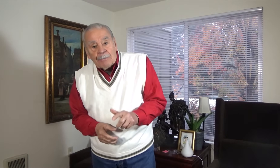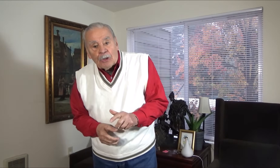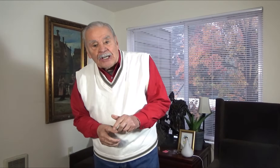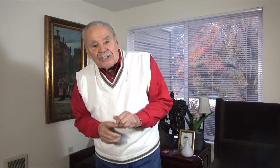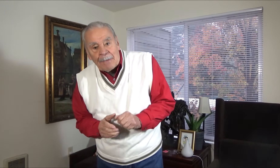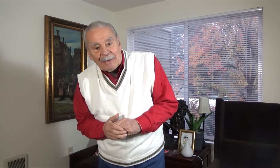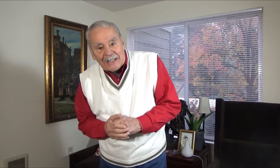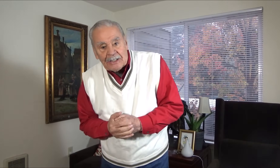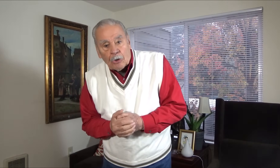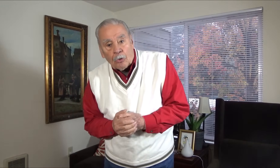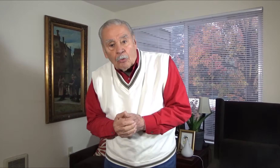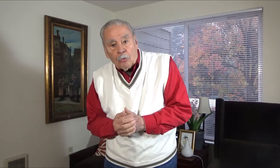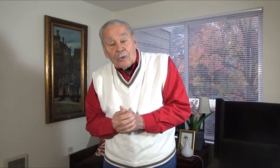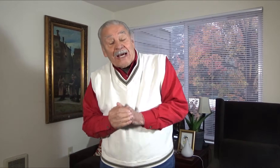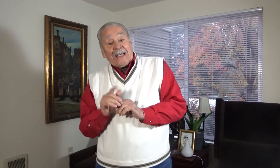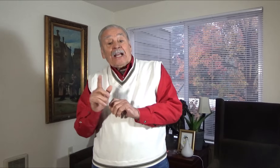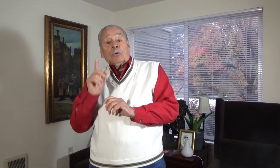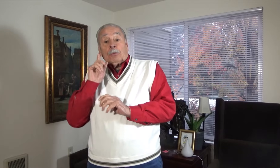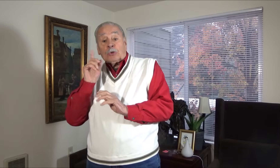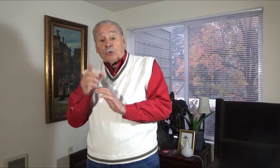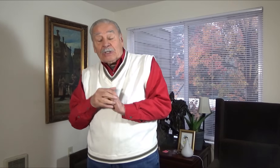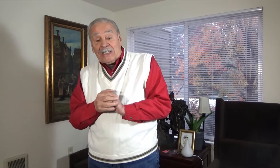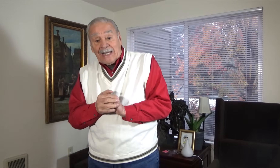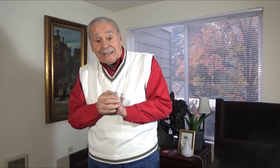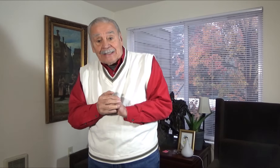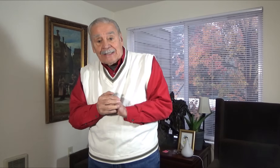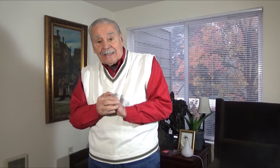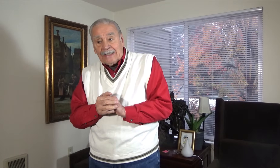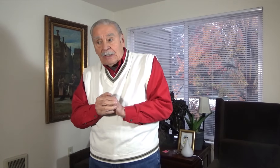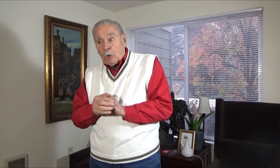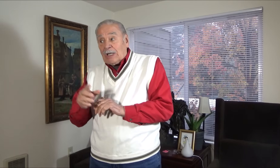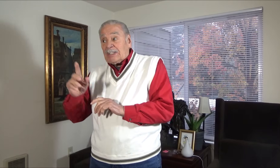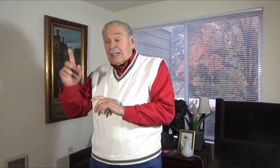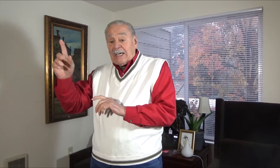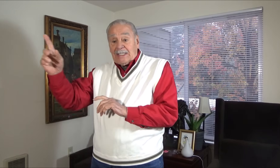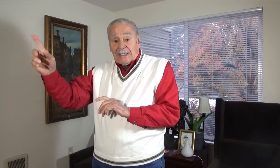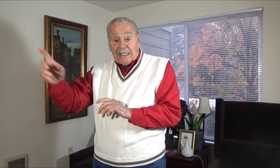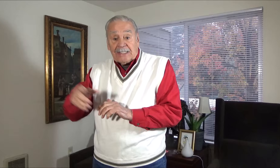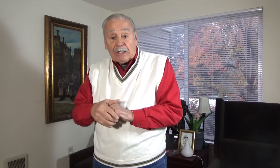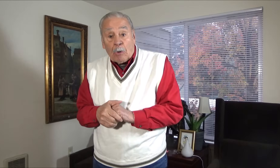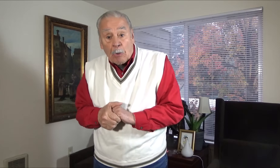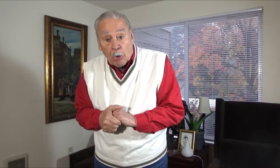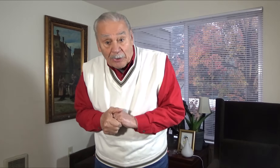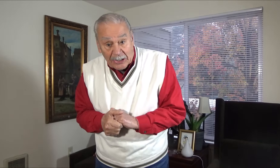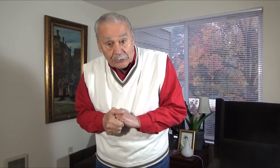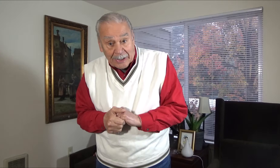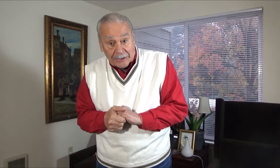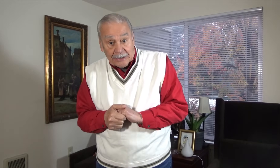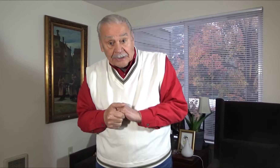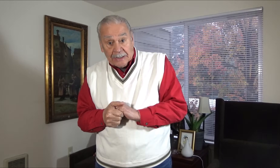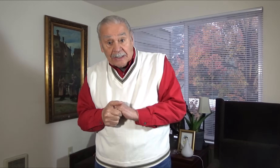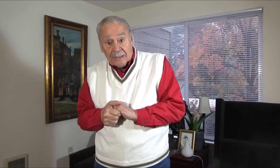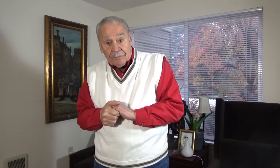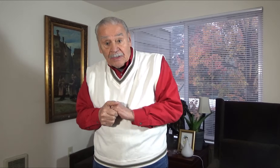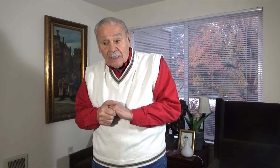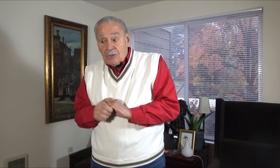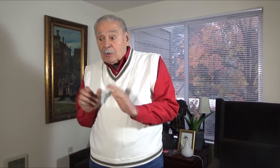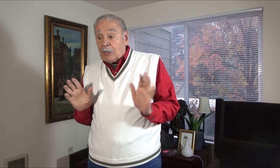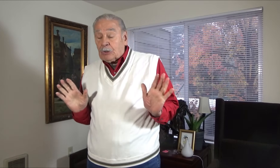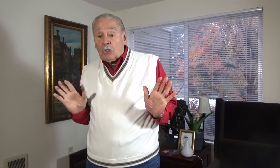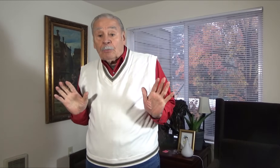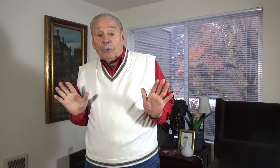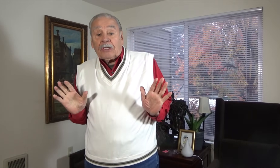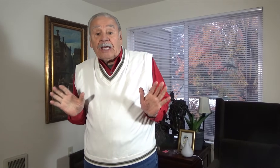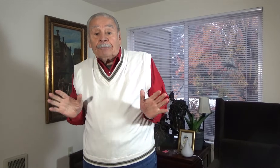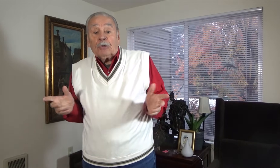Nosotros creemos que se ha perdido una gran oportunidad con la llegada de este nuevo gobierno a la Argentina,